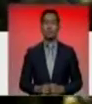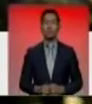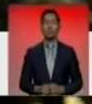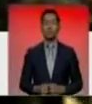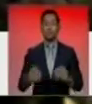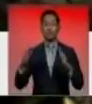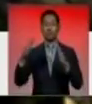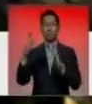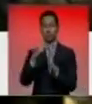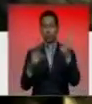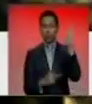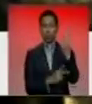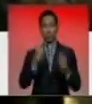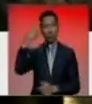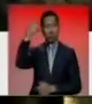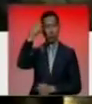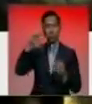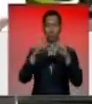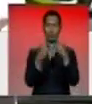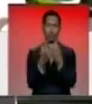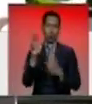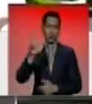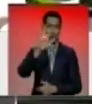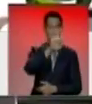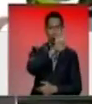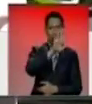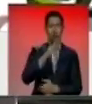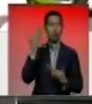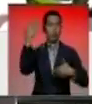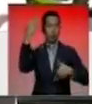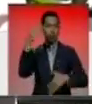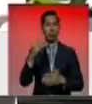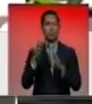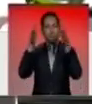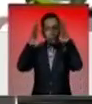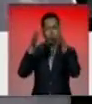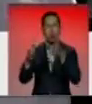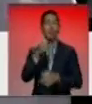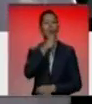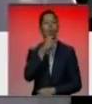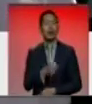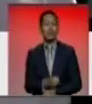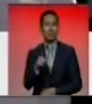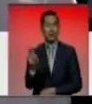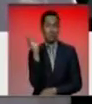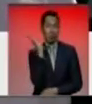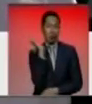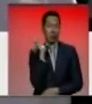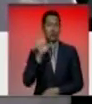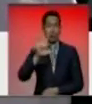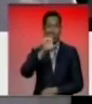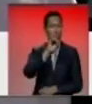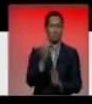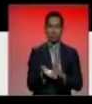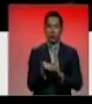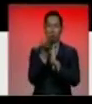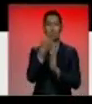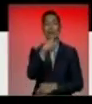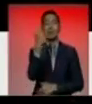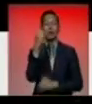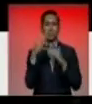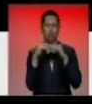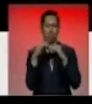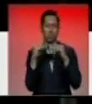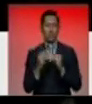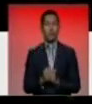de gobierno de Alianza País con Mis Mejores Años. Allí establece elevar la pensión de jubilación de 50 a 100 dólares y ampliar la